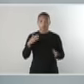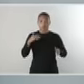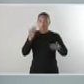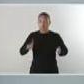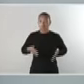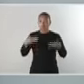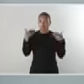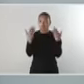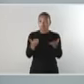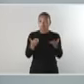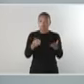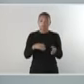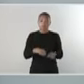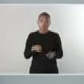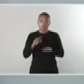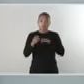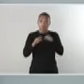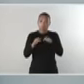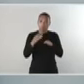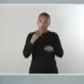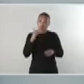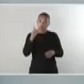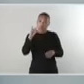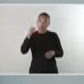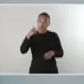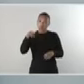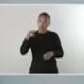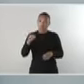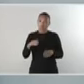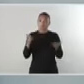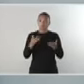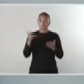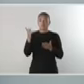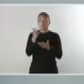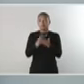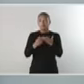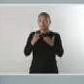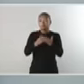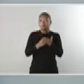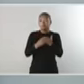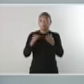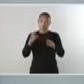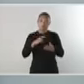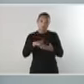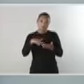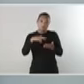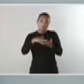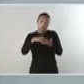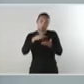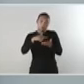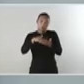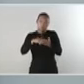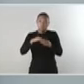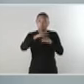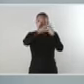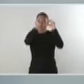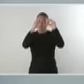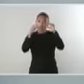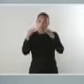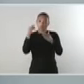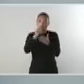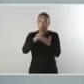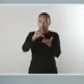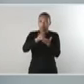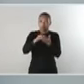no un plan Estatal haremos un plan haremos planes regionales en el norte en el centro y en el sur